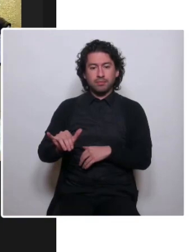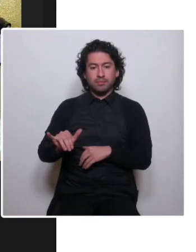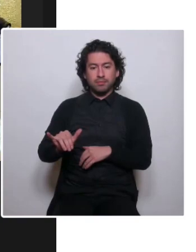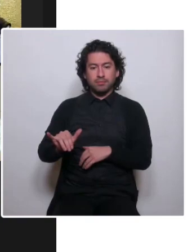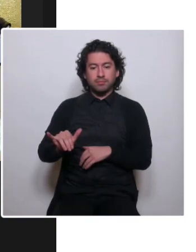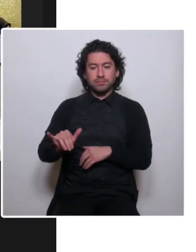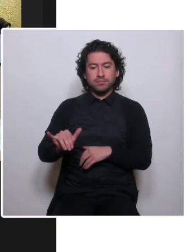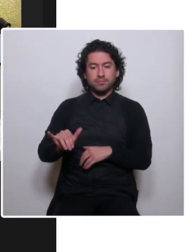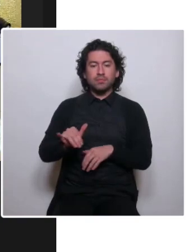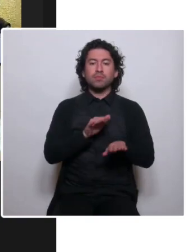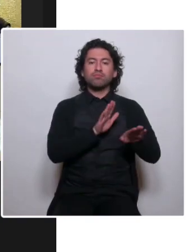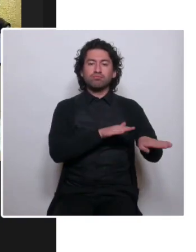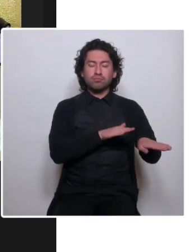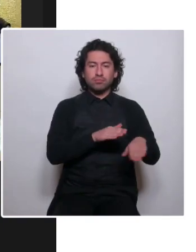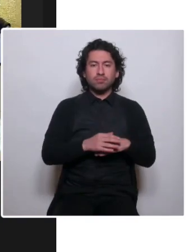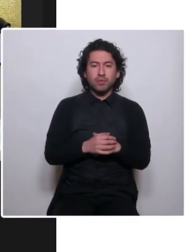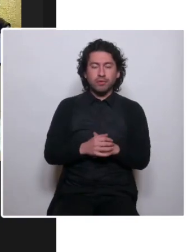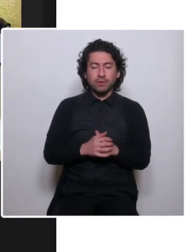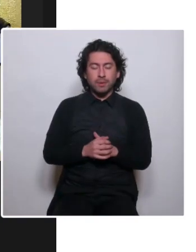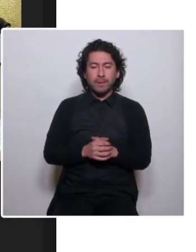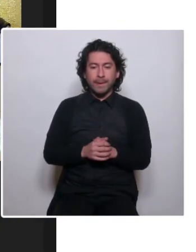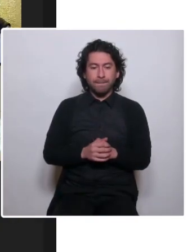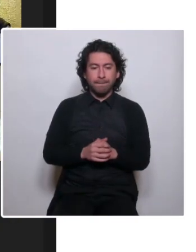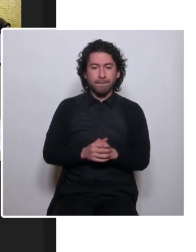A favor, señor secretario.